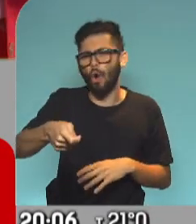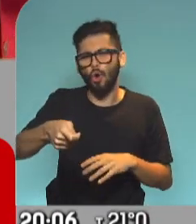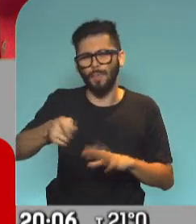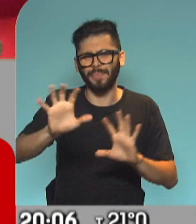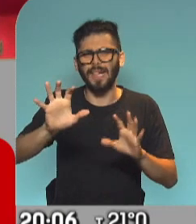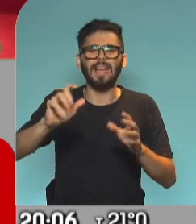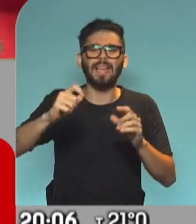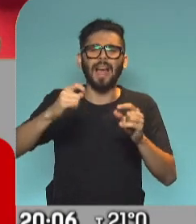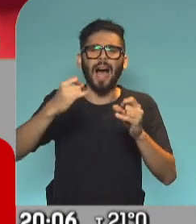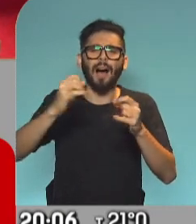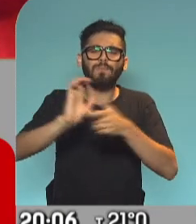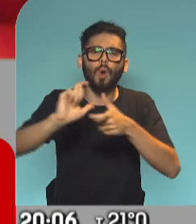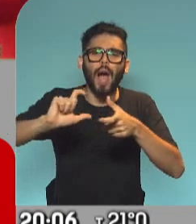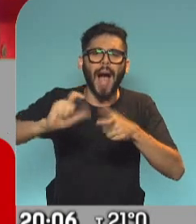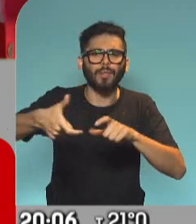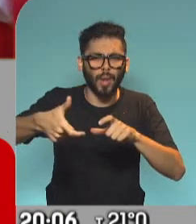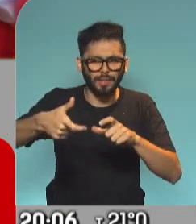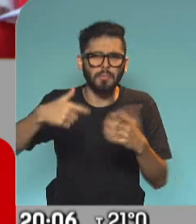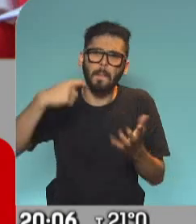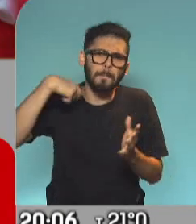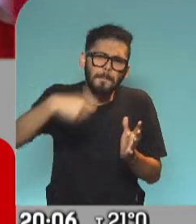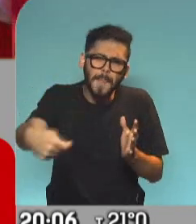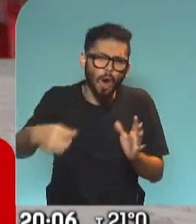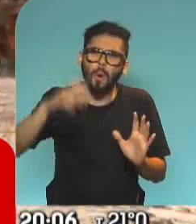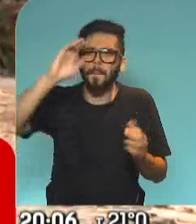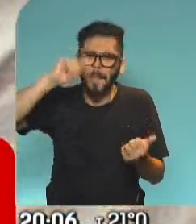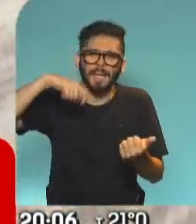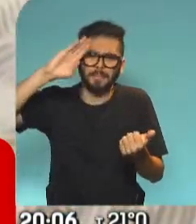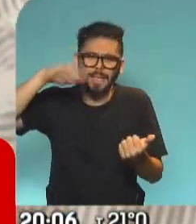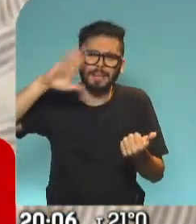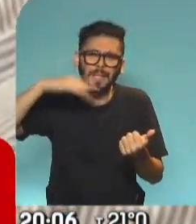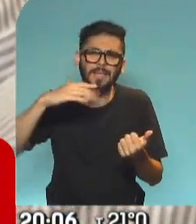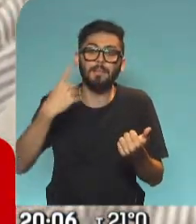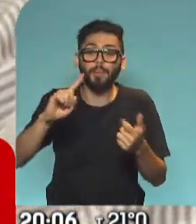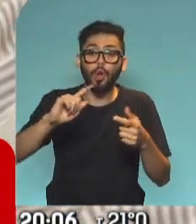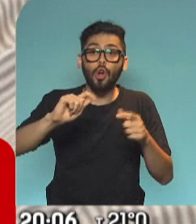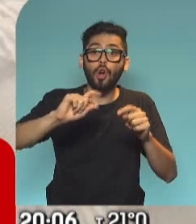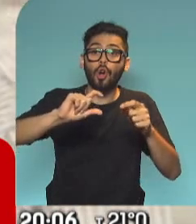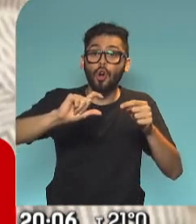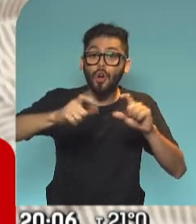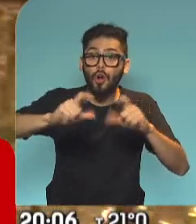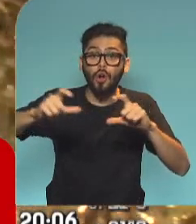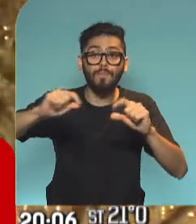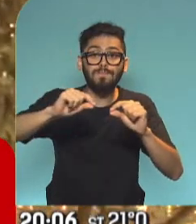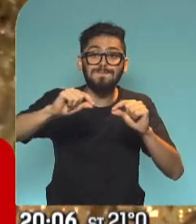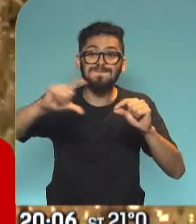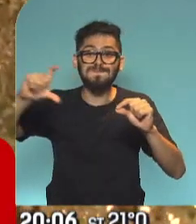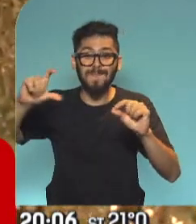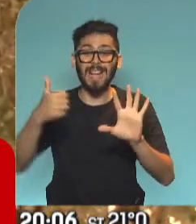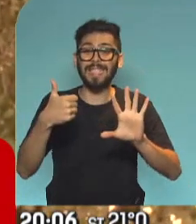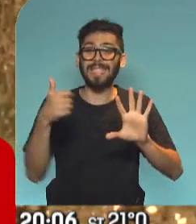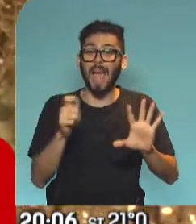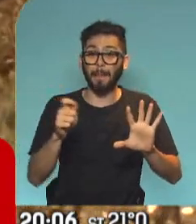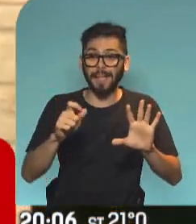actualizaciones semestrales. Los pagos van a estar como habitualmente todos los meses, tal cual. Pero las actualizaciones con esa fórmula sería cada 6 meses. Claro, cada 6 meses. Ya